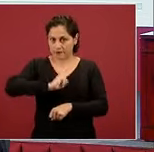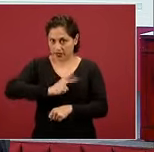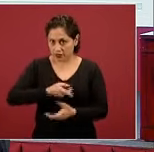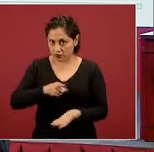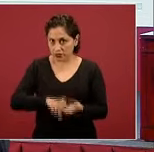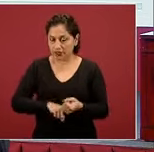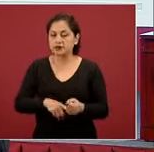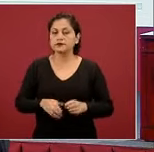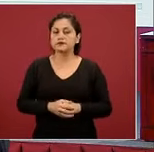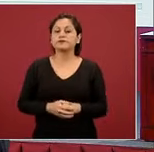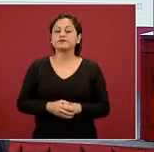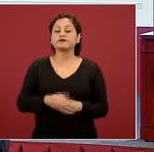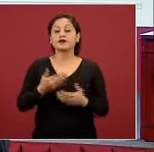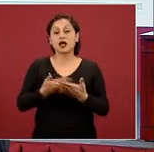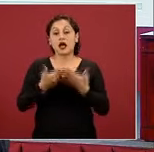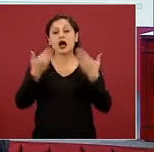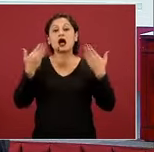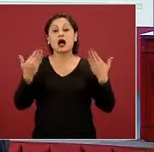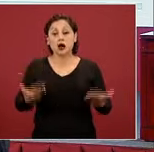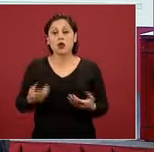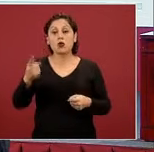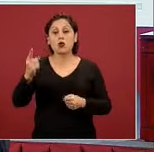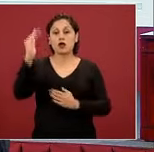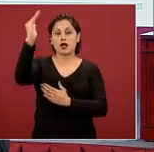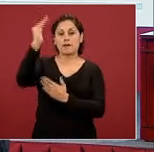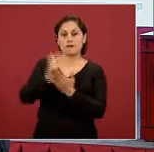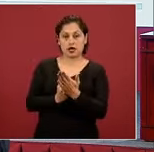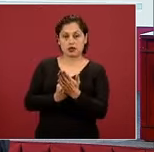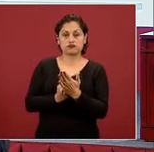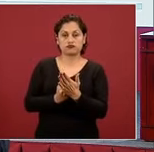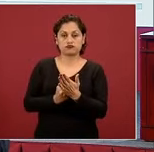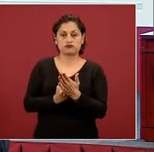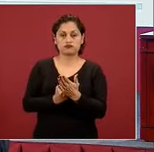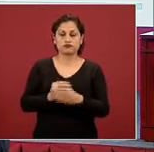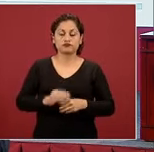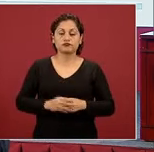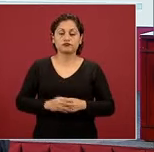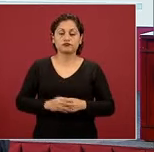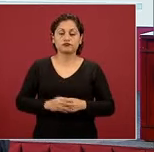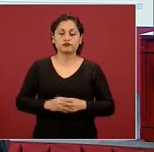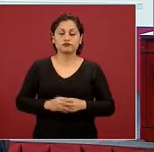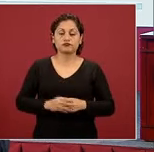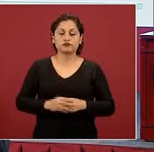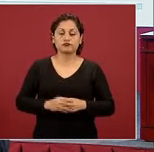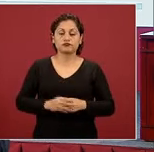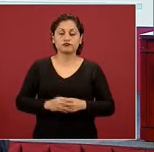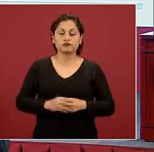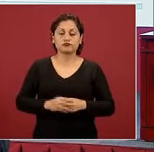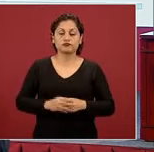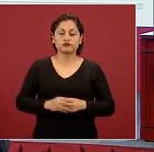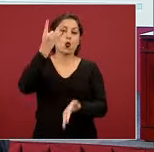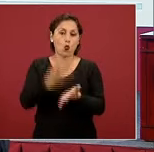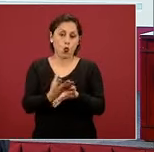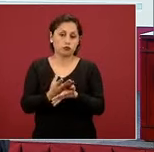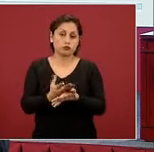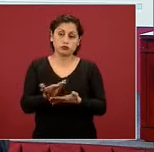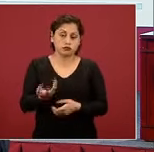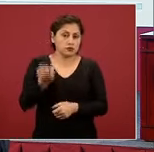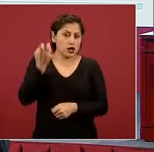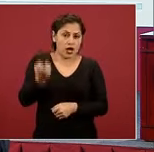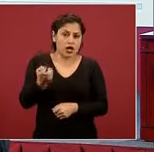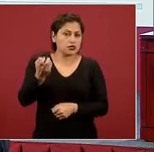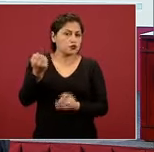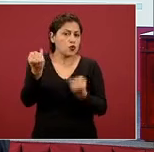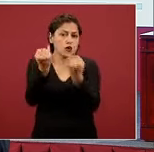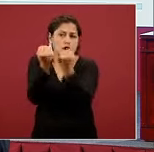de cada 10, porque ha ido disminuyendo el porcentaje de positividad. Y esta es una señal que ha sido aceptada universalmente en todos los